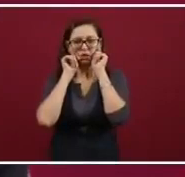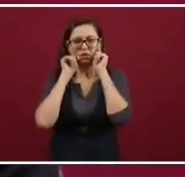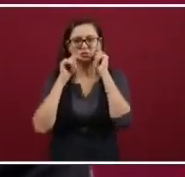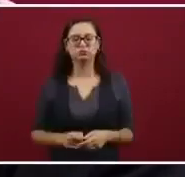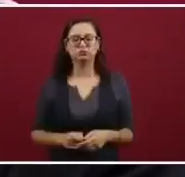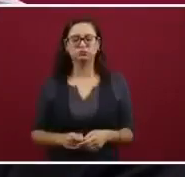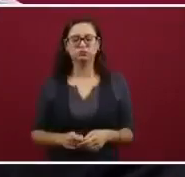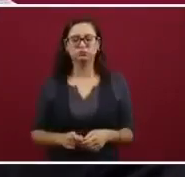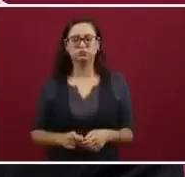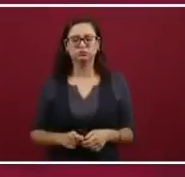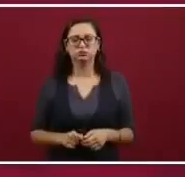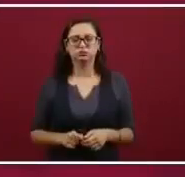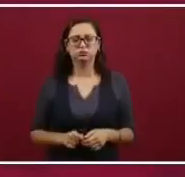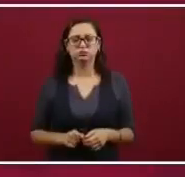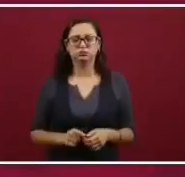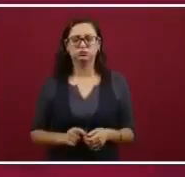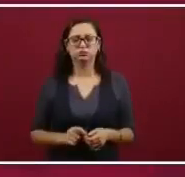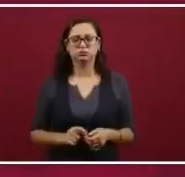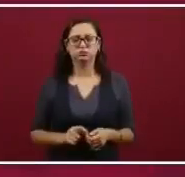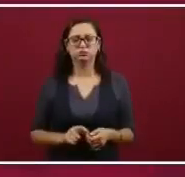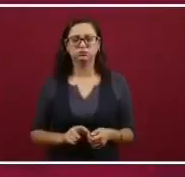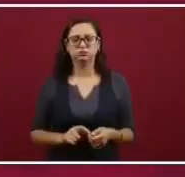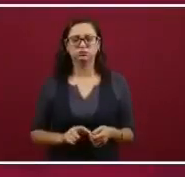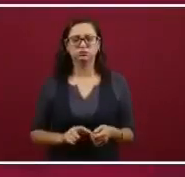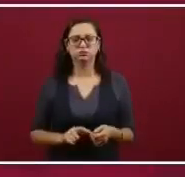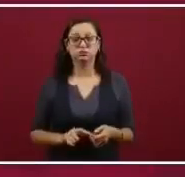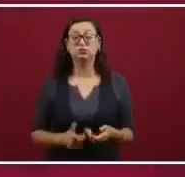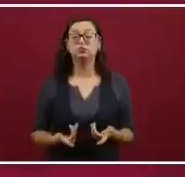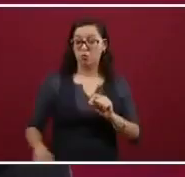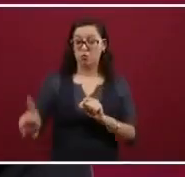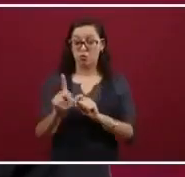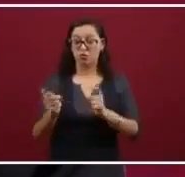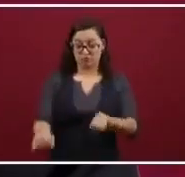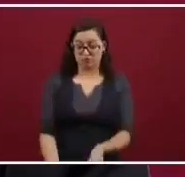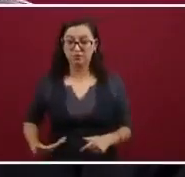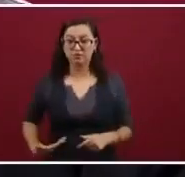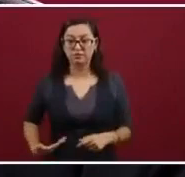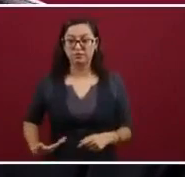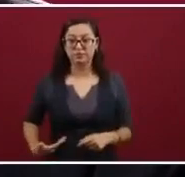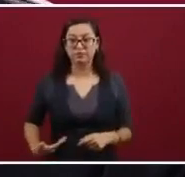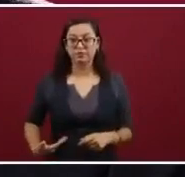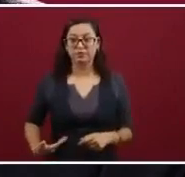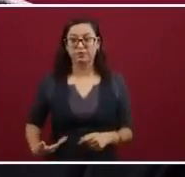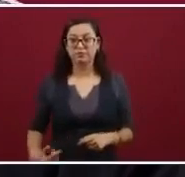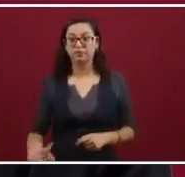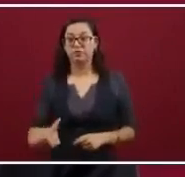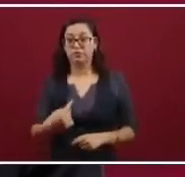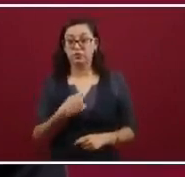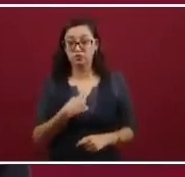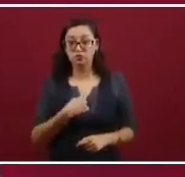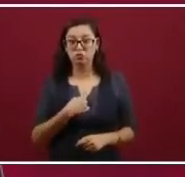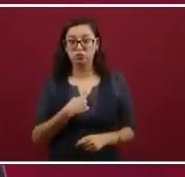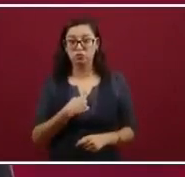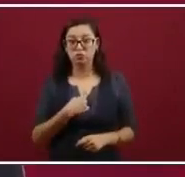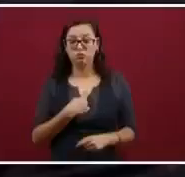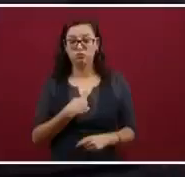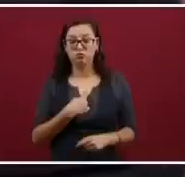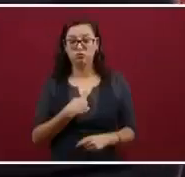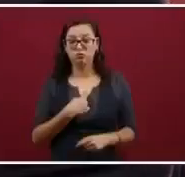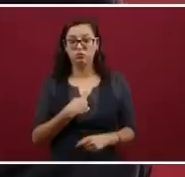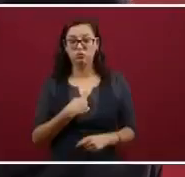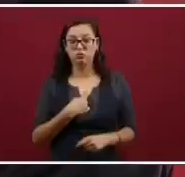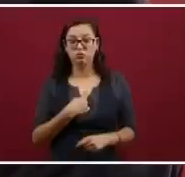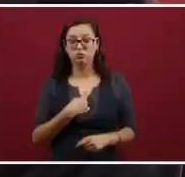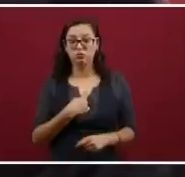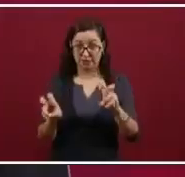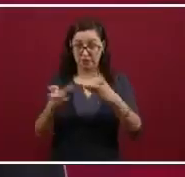en esta misión, en esta tarea que me ha encomendado el pueblo de México, no tengo para asuntos públicos, no